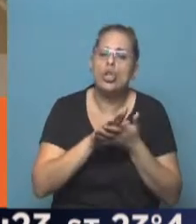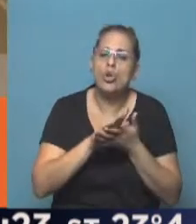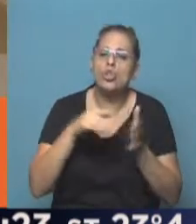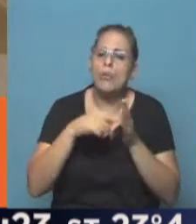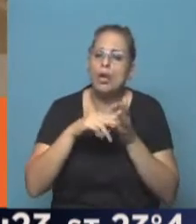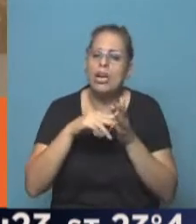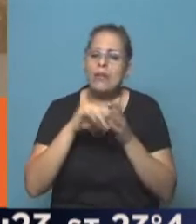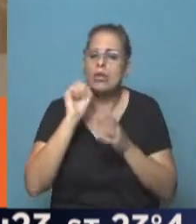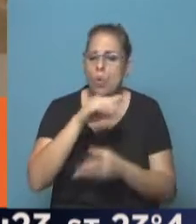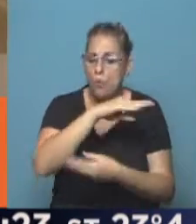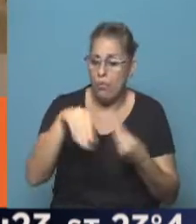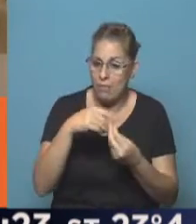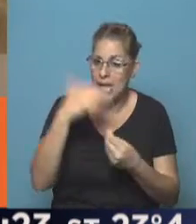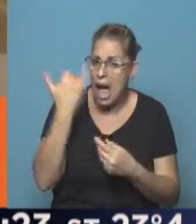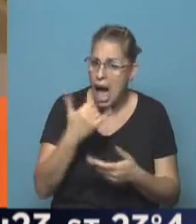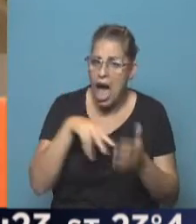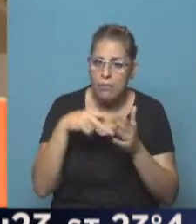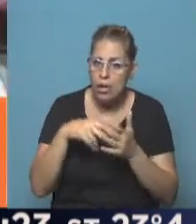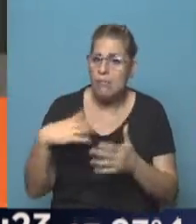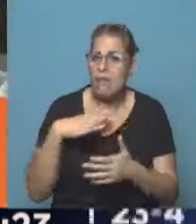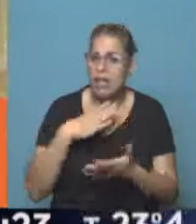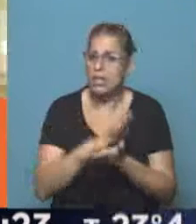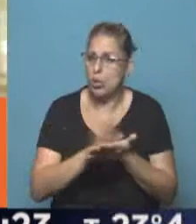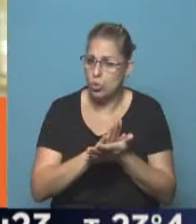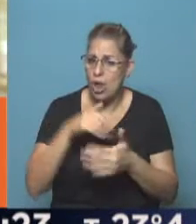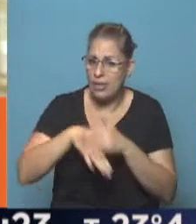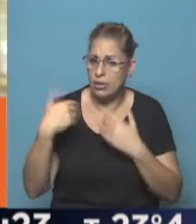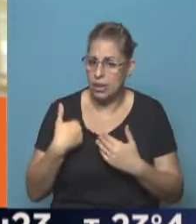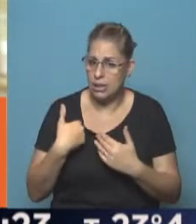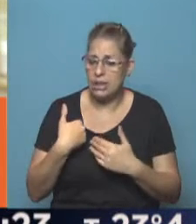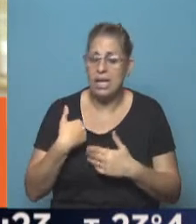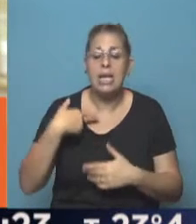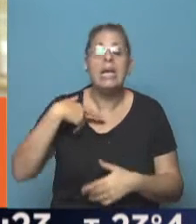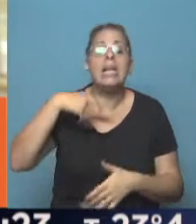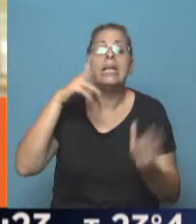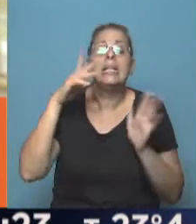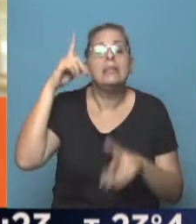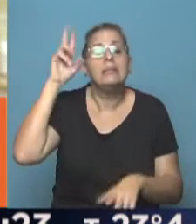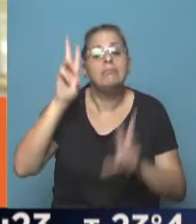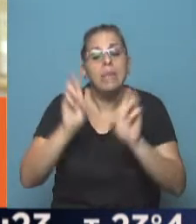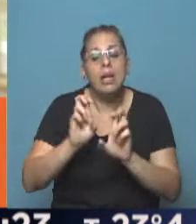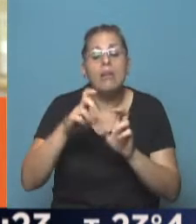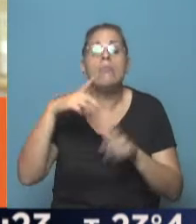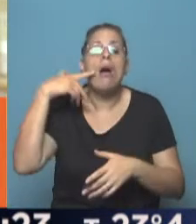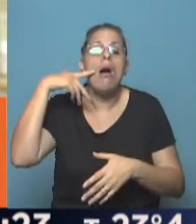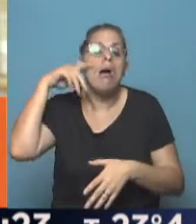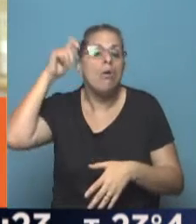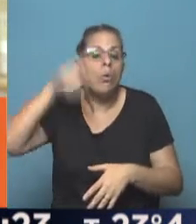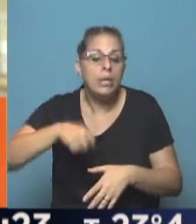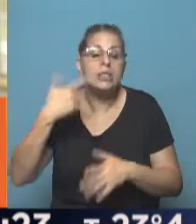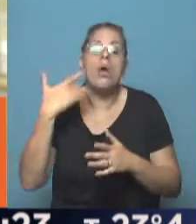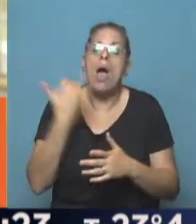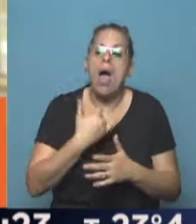habiendo tantos problemas sin resolver en la Argentina? Es un tema jurídico. Hay una ley de quiebras, hay distintas